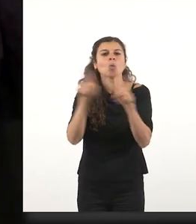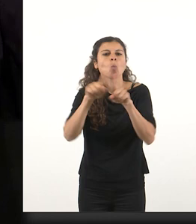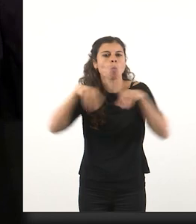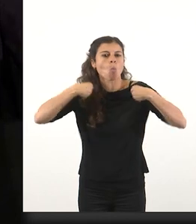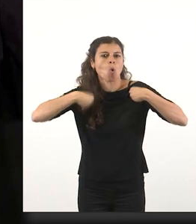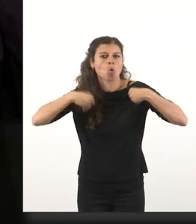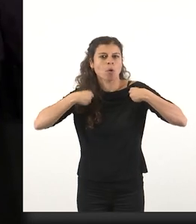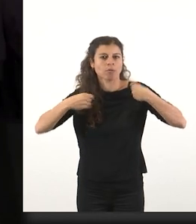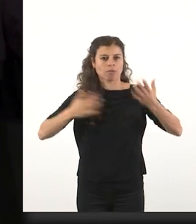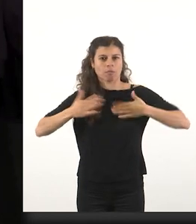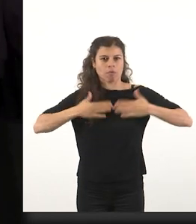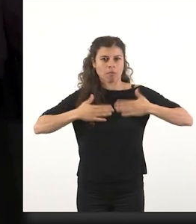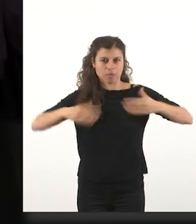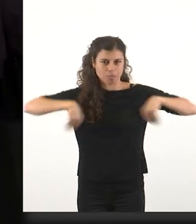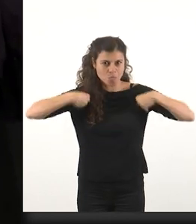mandril.